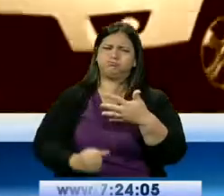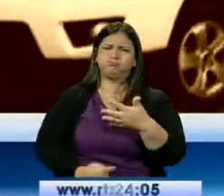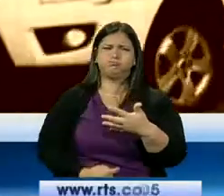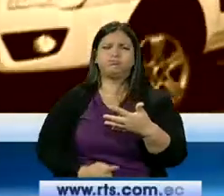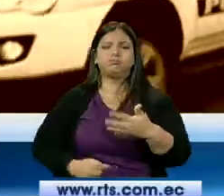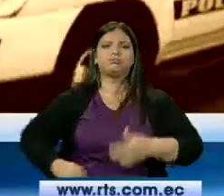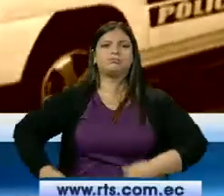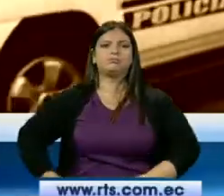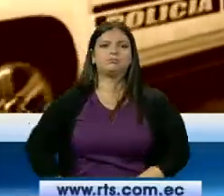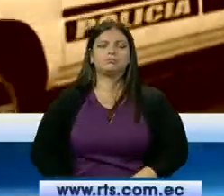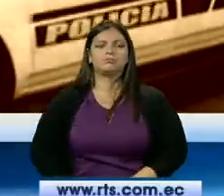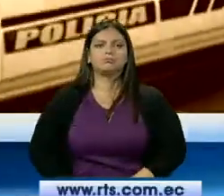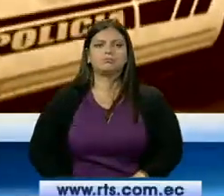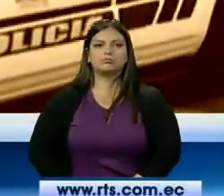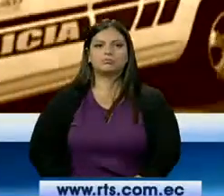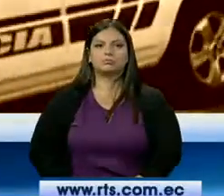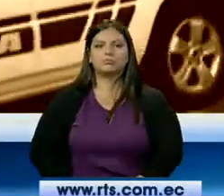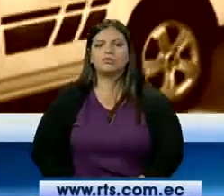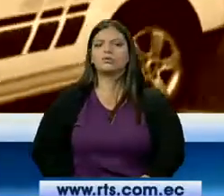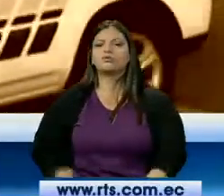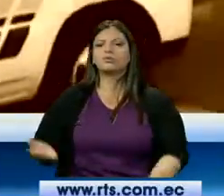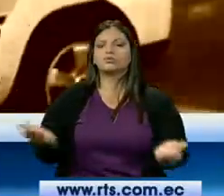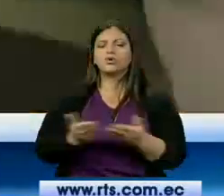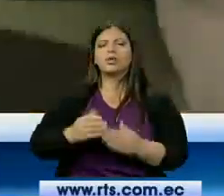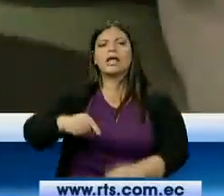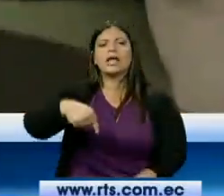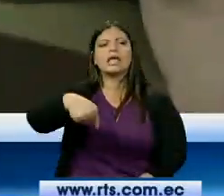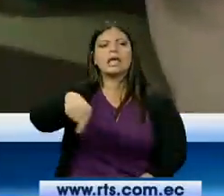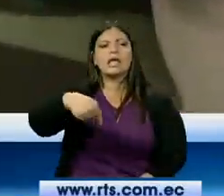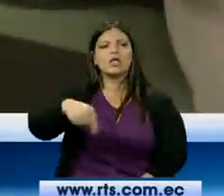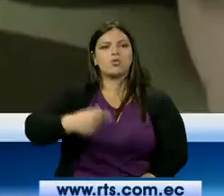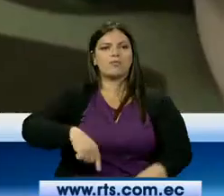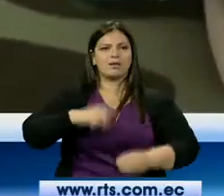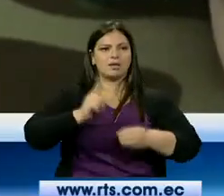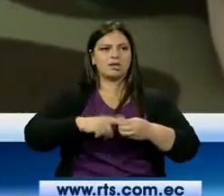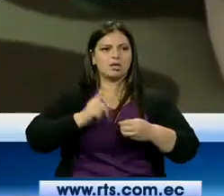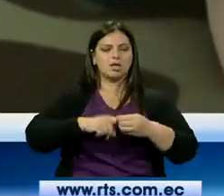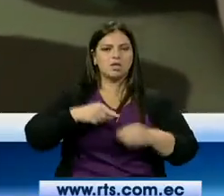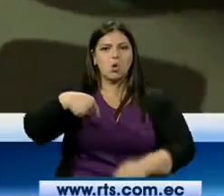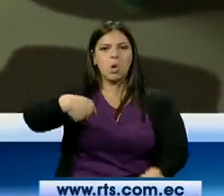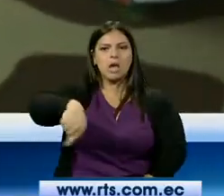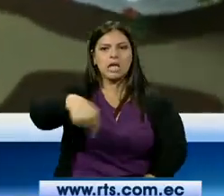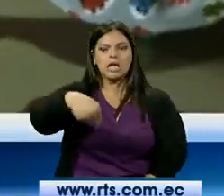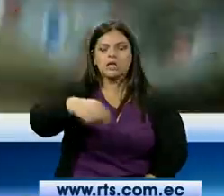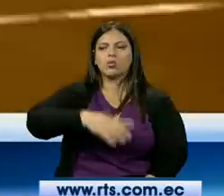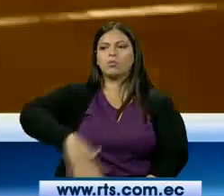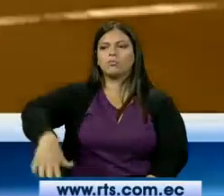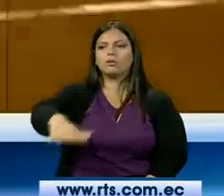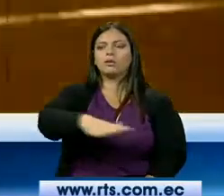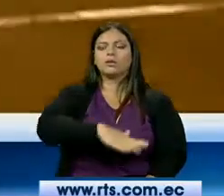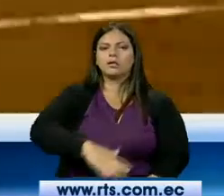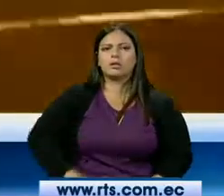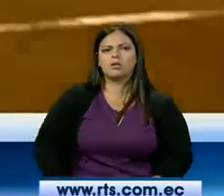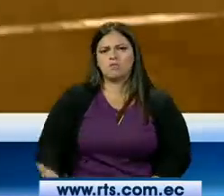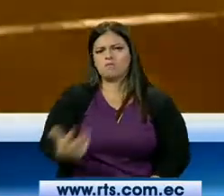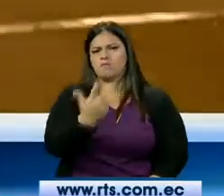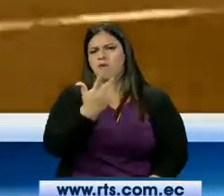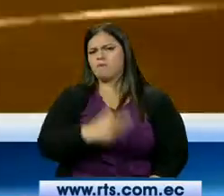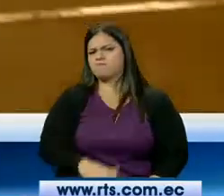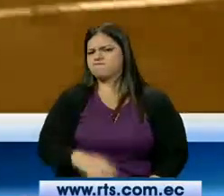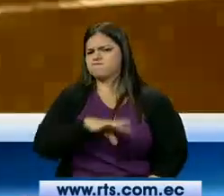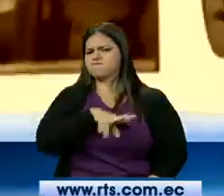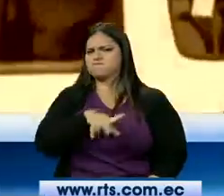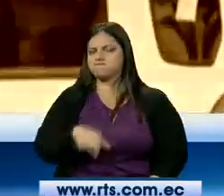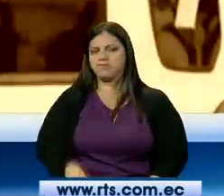investigaciones revelaron que se movían especialmente por el sur de Quito, pero echaban mano donde se presentaba la oportunidad, es decir, un vehículo mal parqueado o